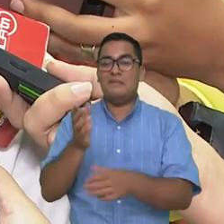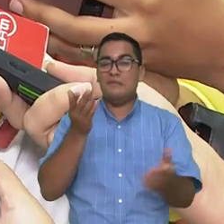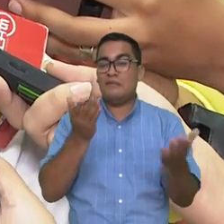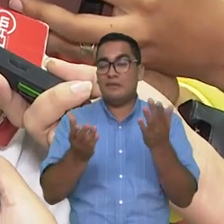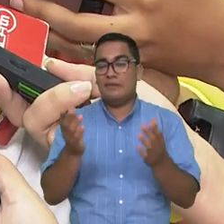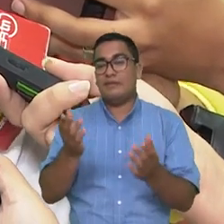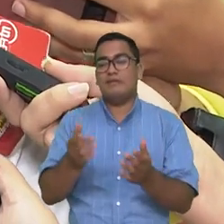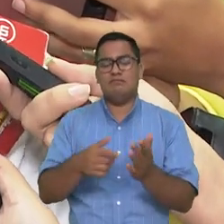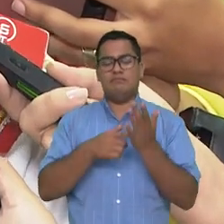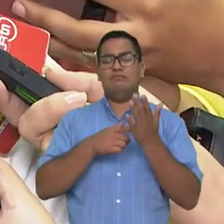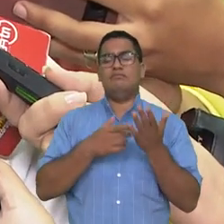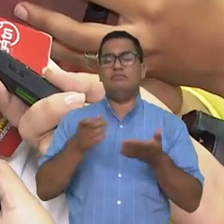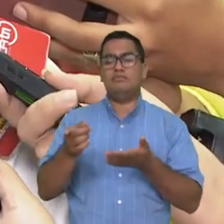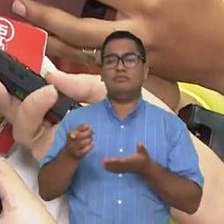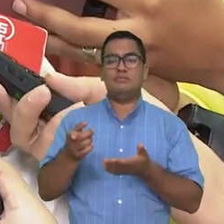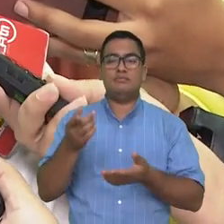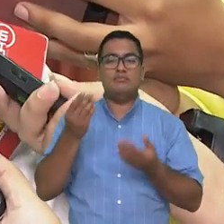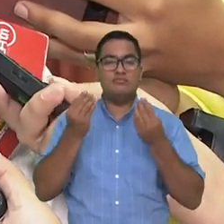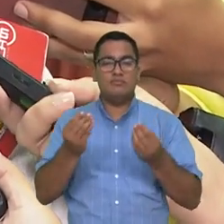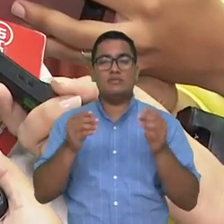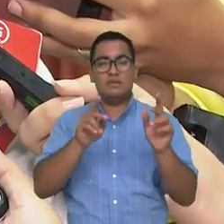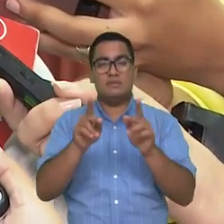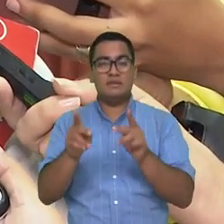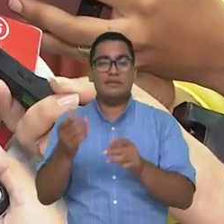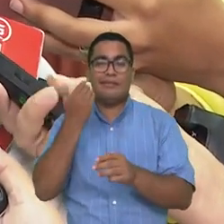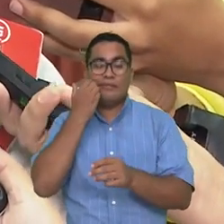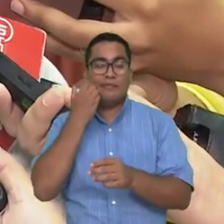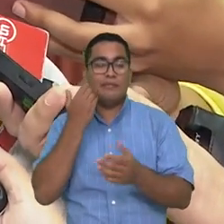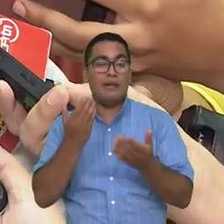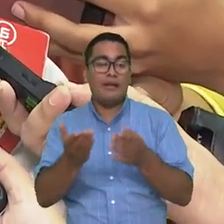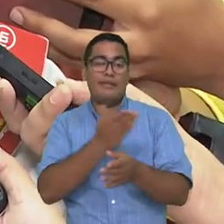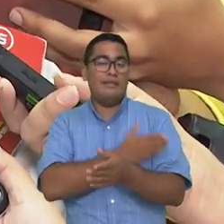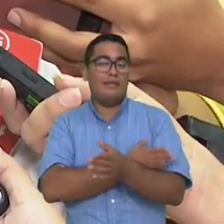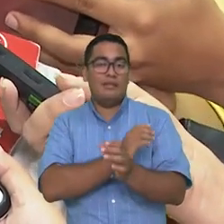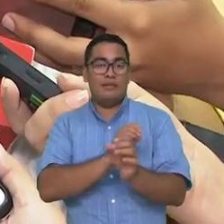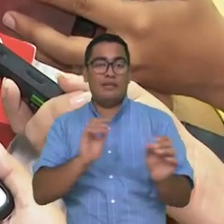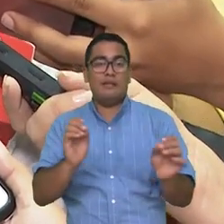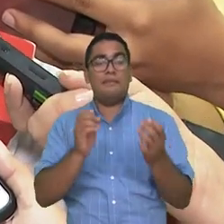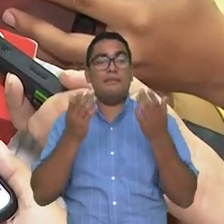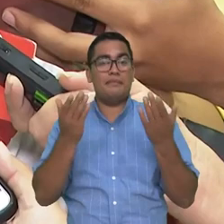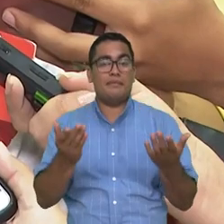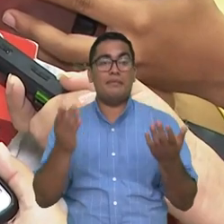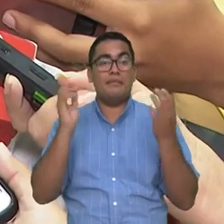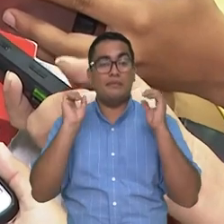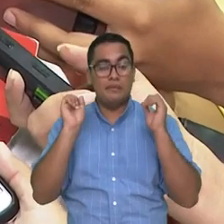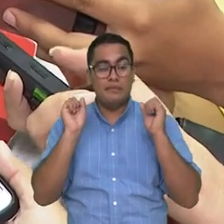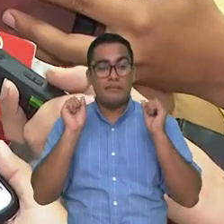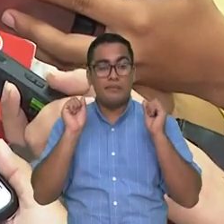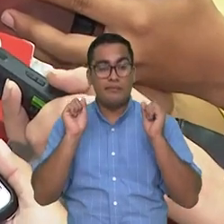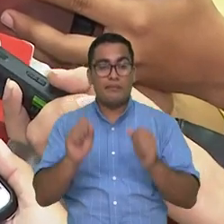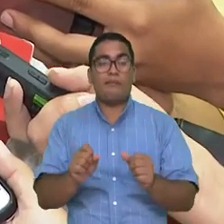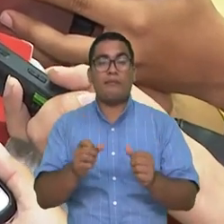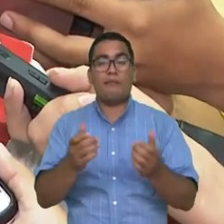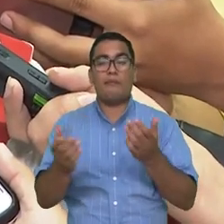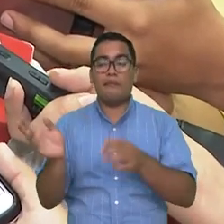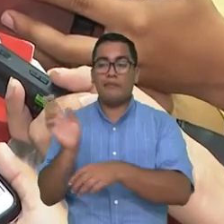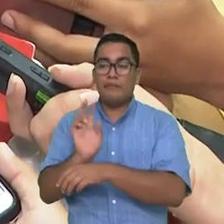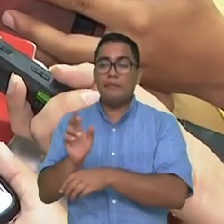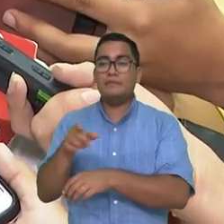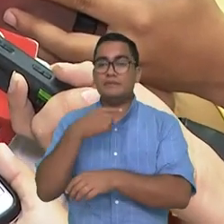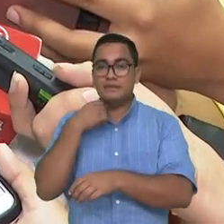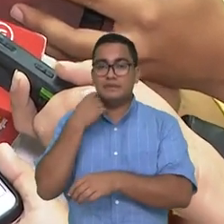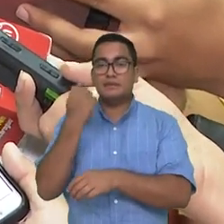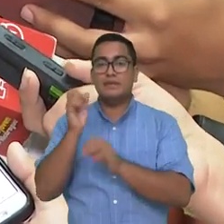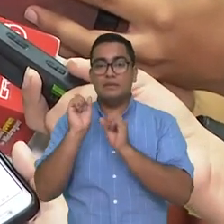inusuales, ya sean de más casos o de gravedades que nos estaban dando, para poder en un momento oportuno detectar las mismas y